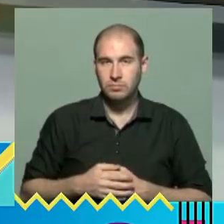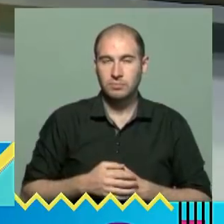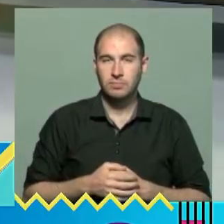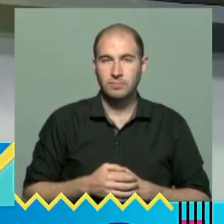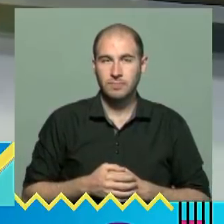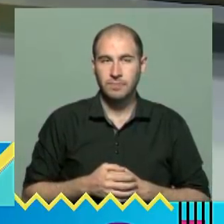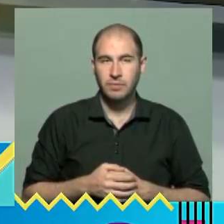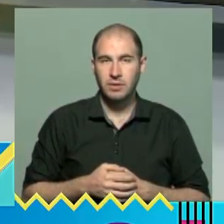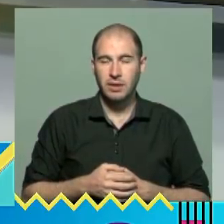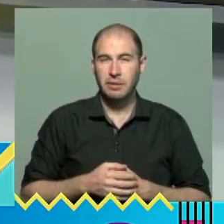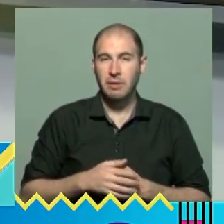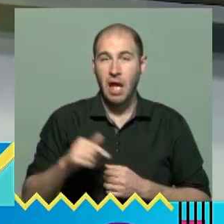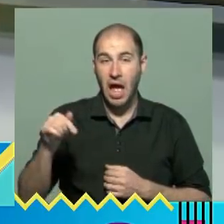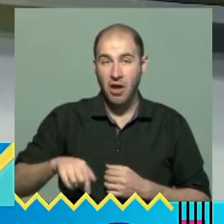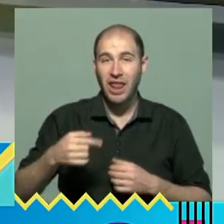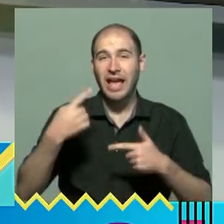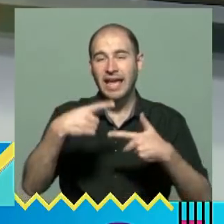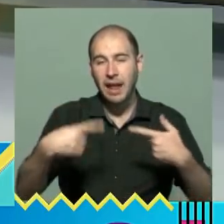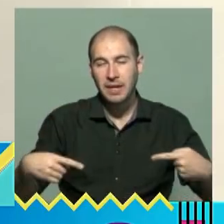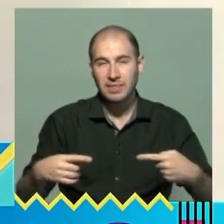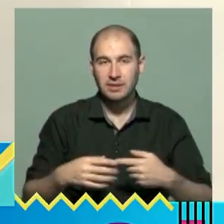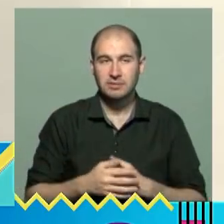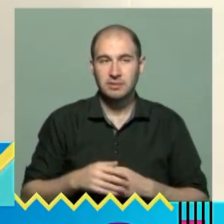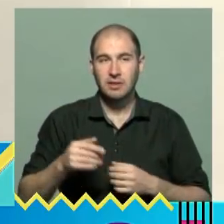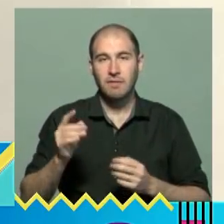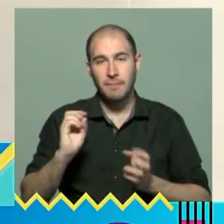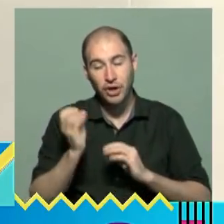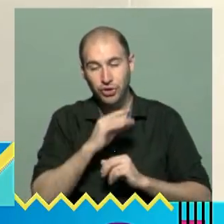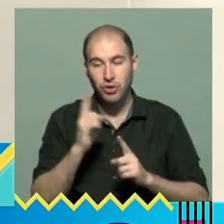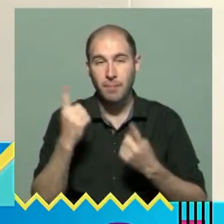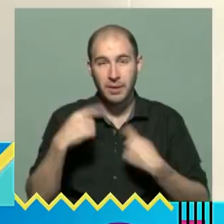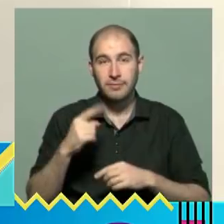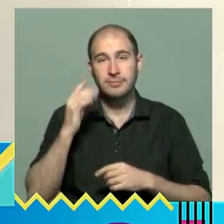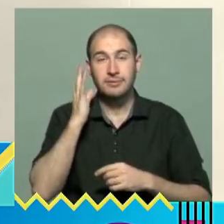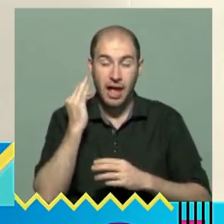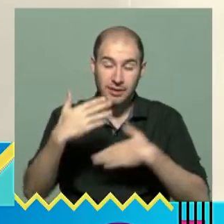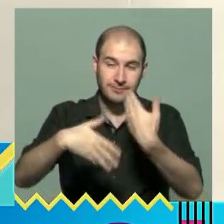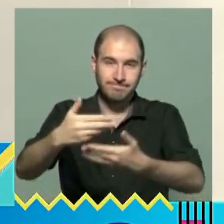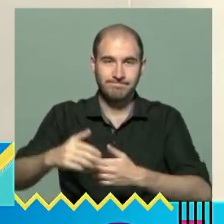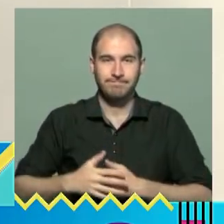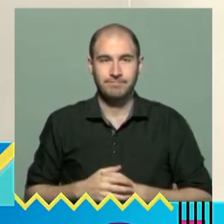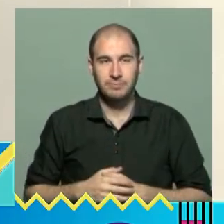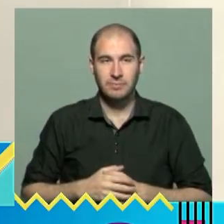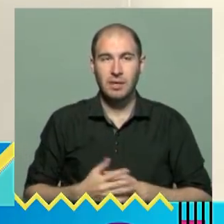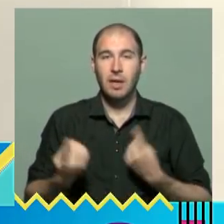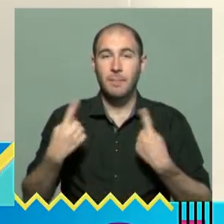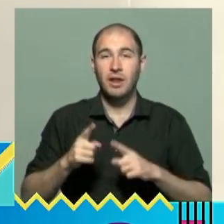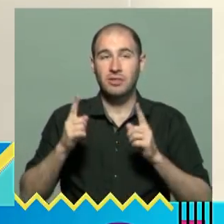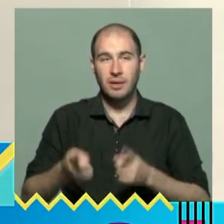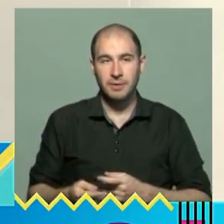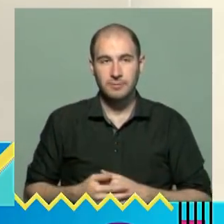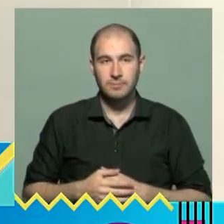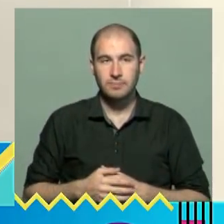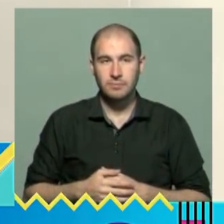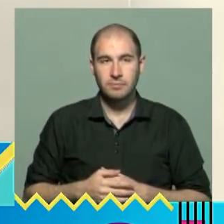parte. Y yo creo que, bueno, hoy las herramientas no son las más óptimas, pero creo que vamos en camino a eso. Pero sobre todo, digamos,